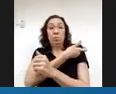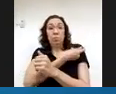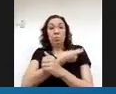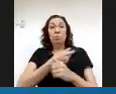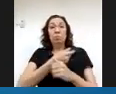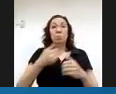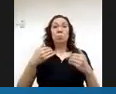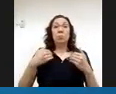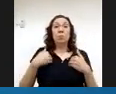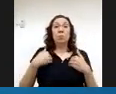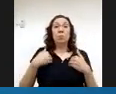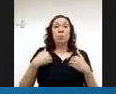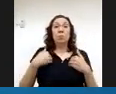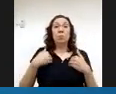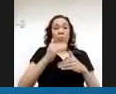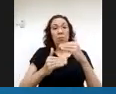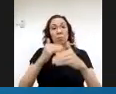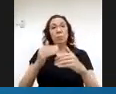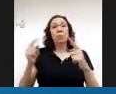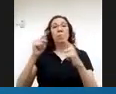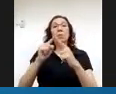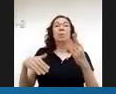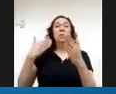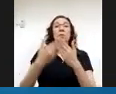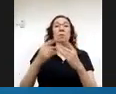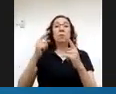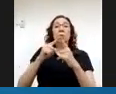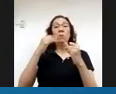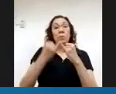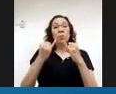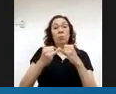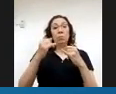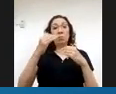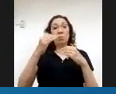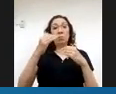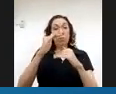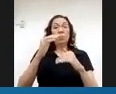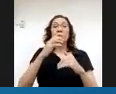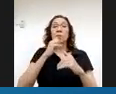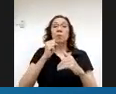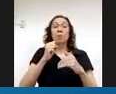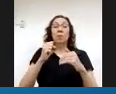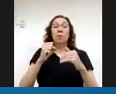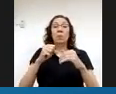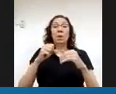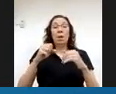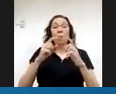existen fases hasta llegar hasta la última fase, que es la fase de ensayo